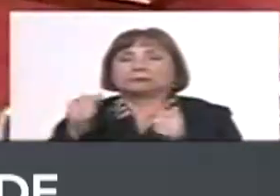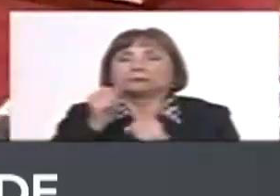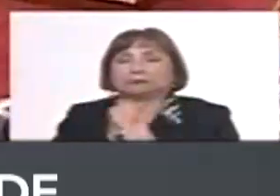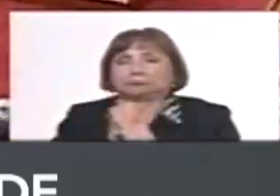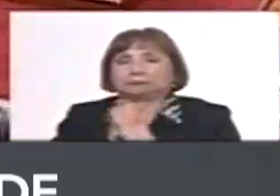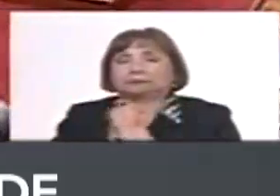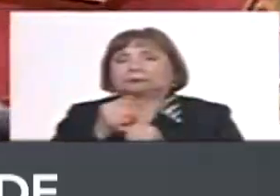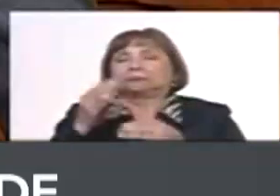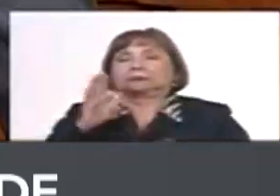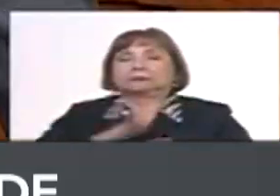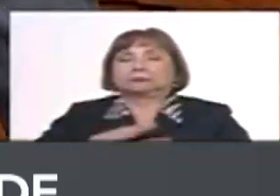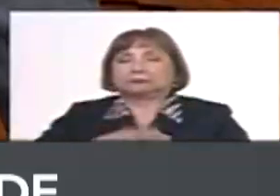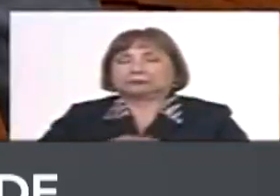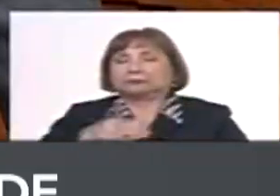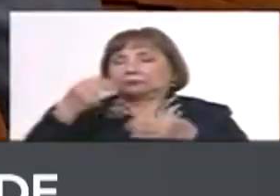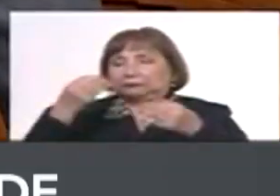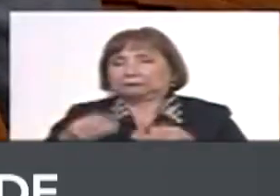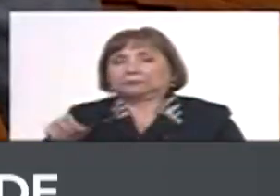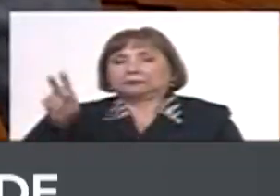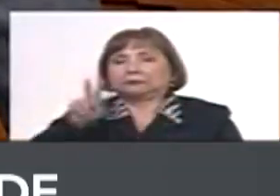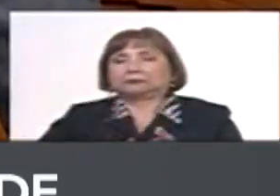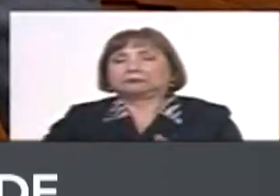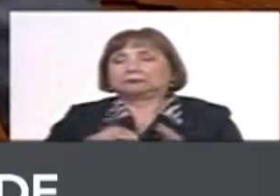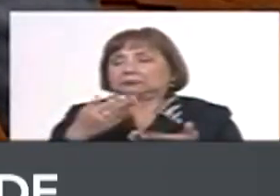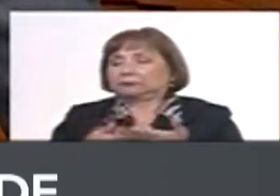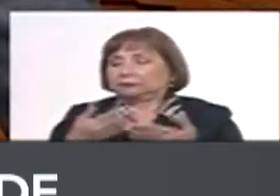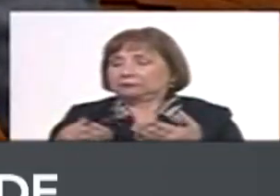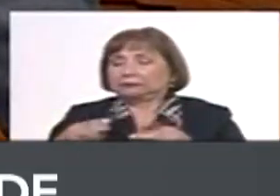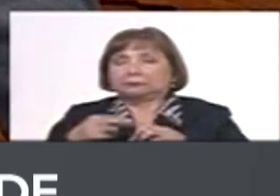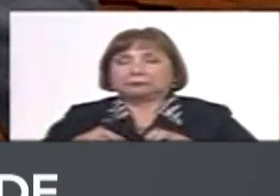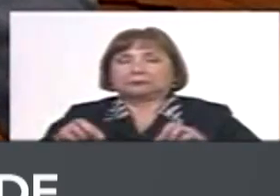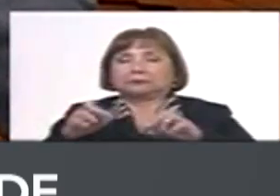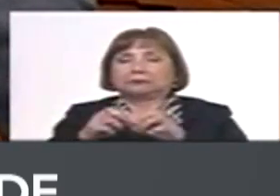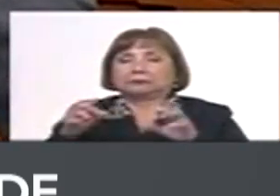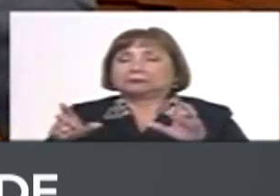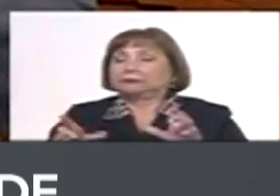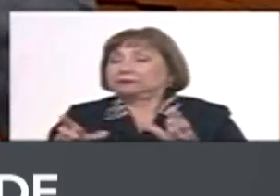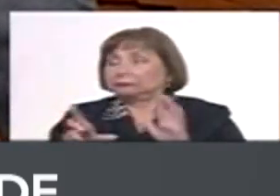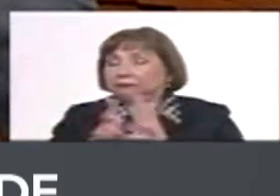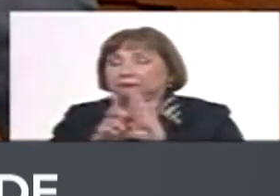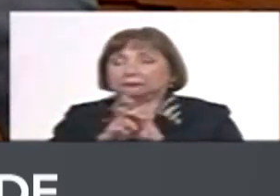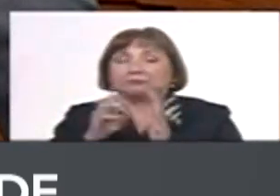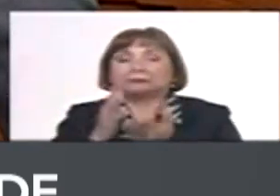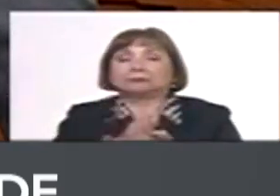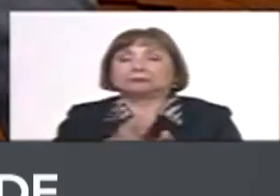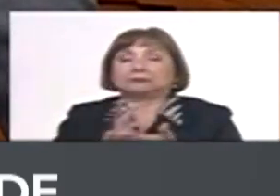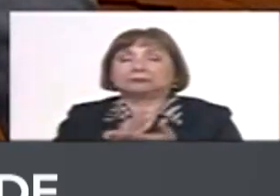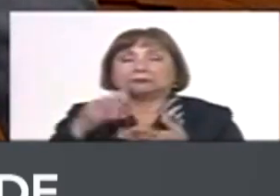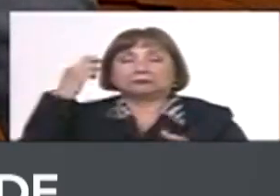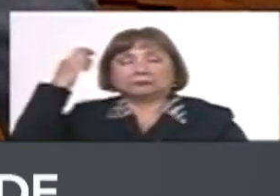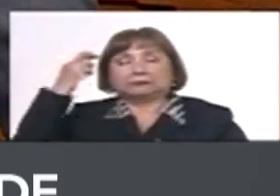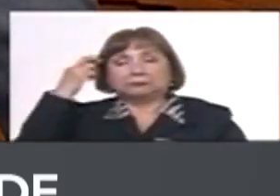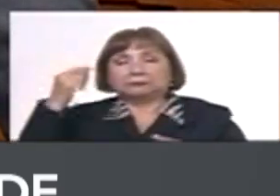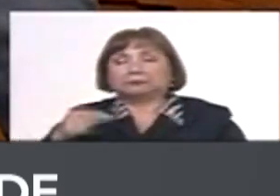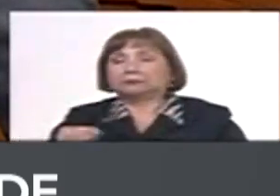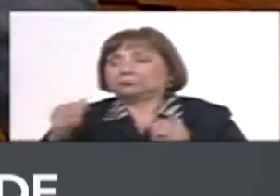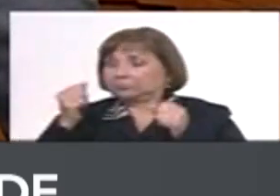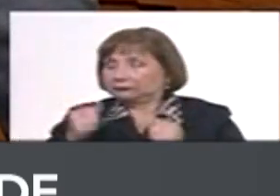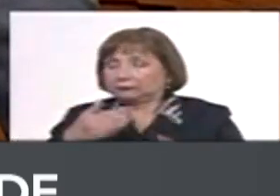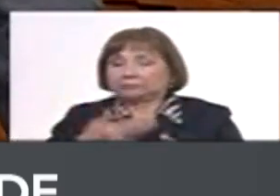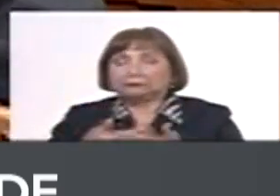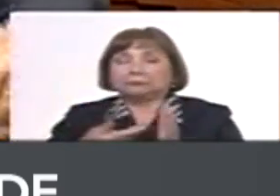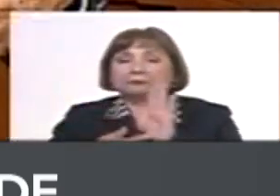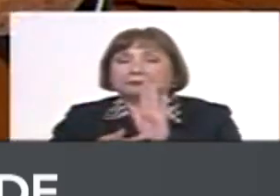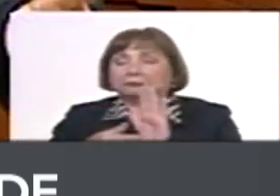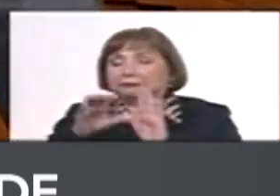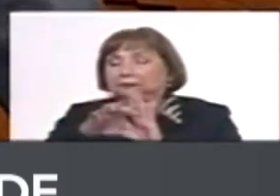confianza sobre la aprobación del proyecto de ley que establece la participación política del pueblo,